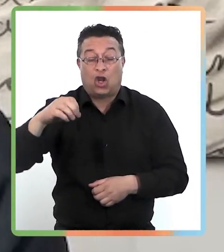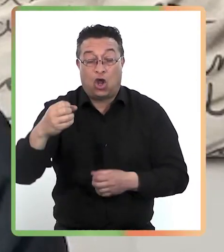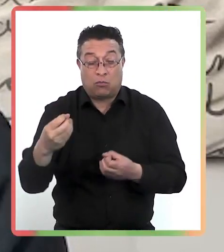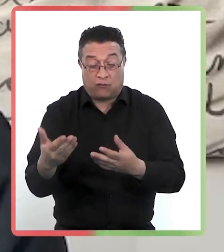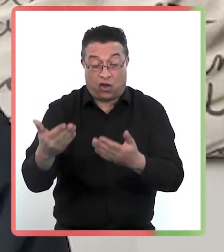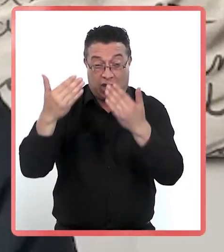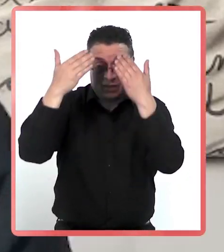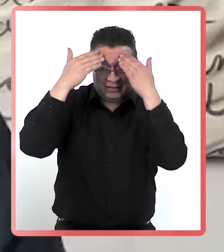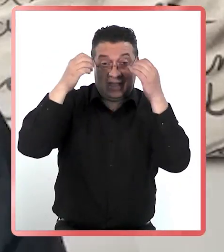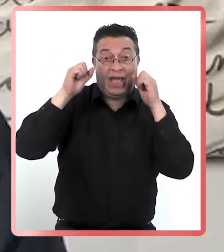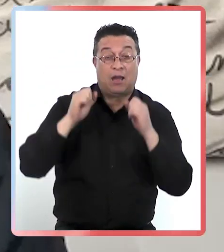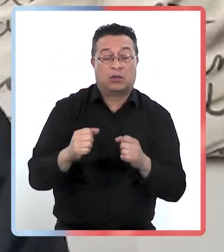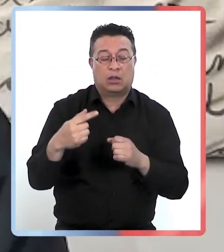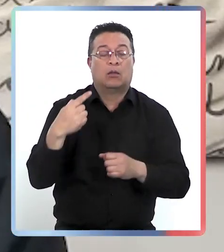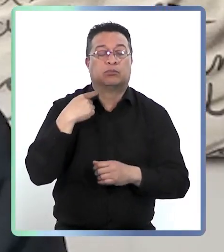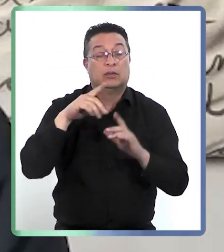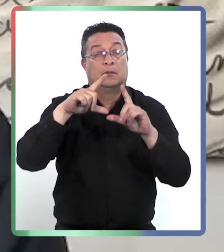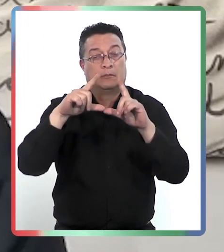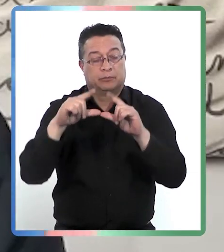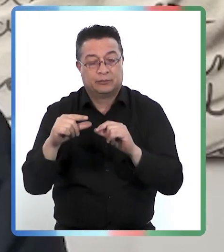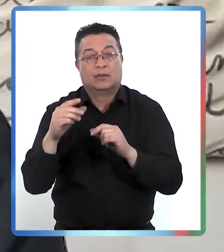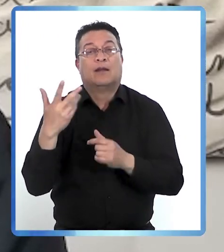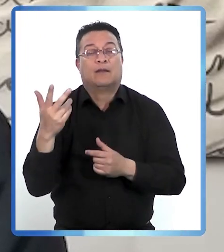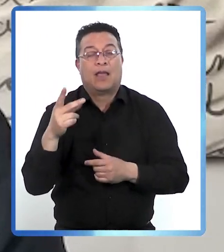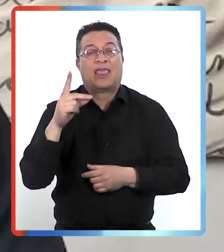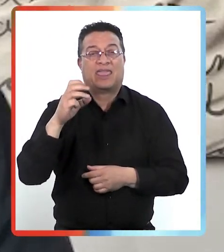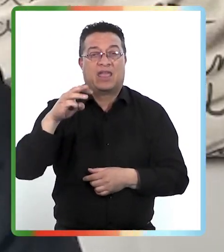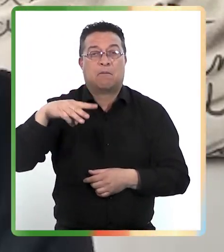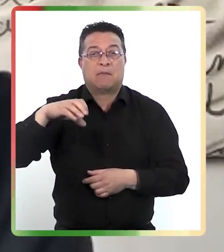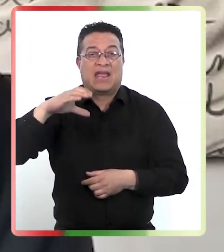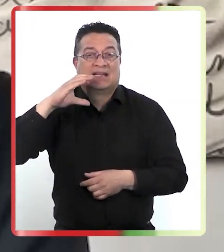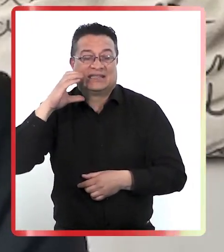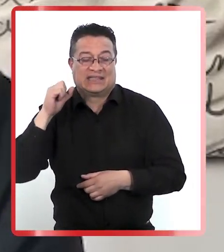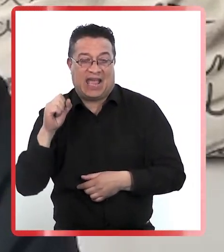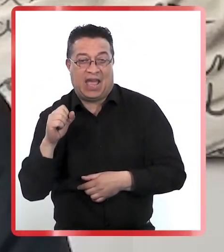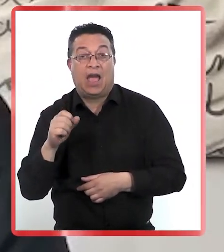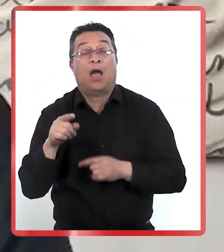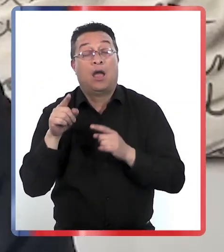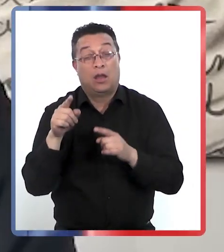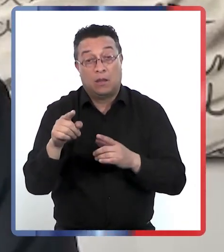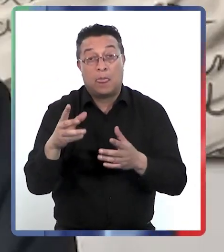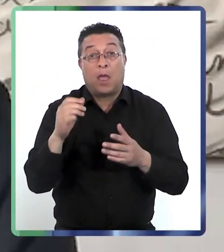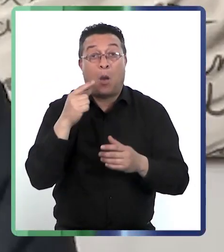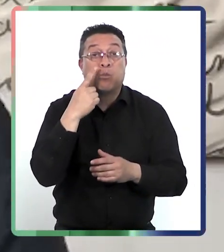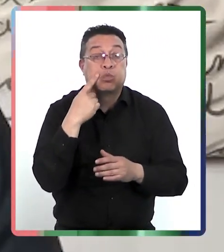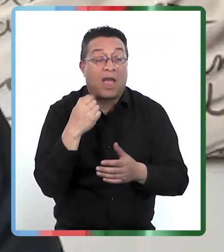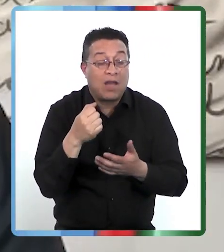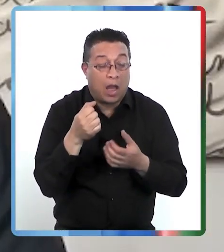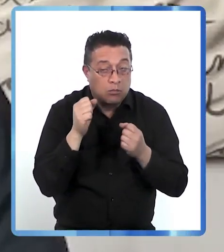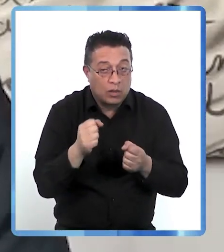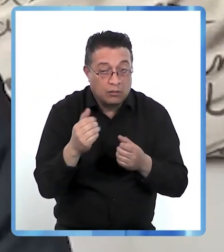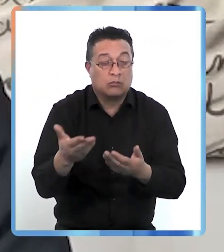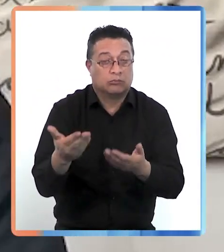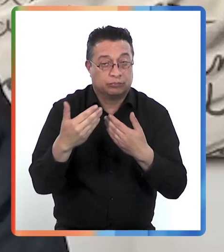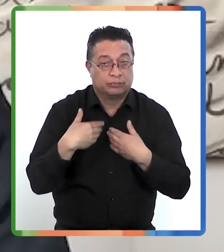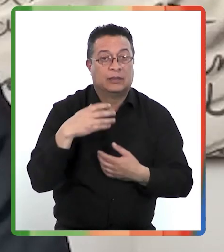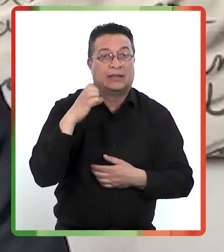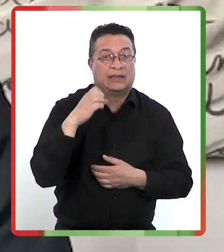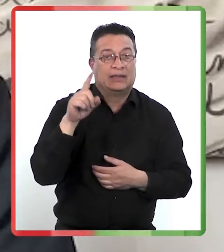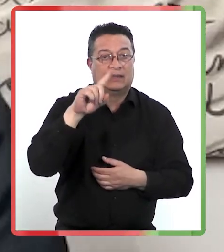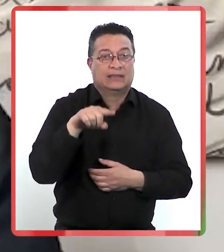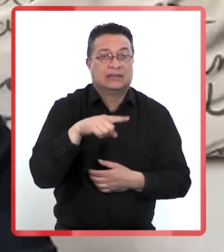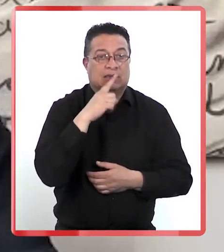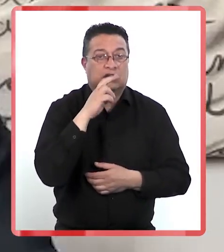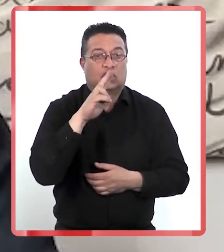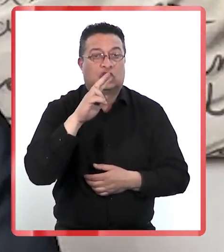podría prevenir o disminuir el riesgo de demencia. Y eso ha hecho que, por ejemplo, uno de los tratamientos probados sea el darle estrógeno a la gente